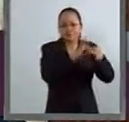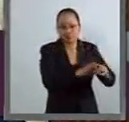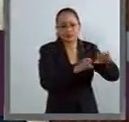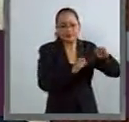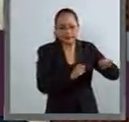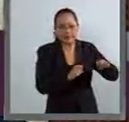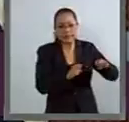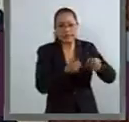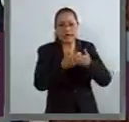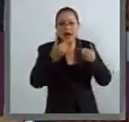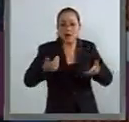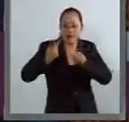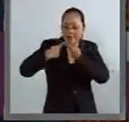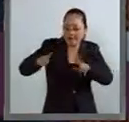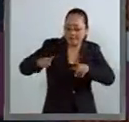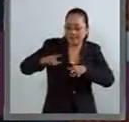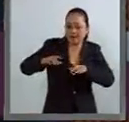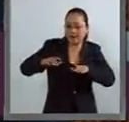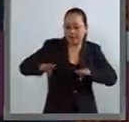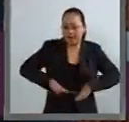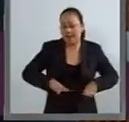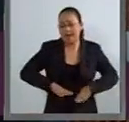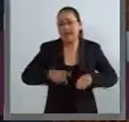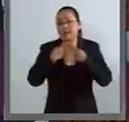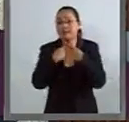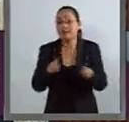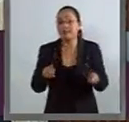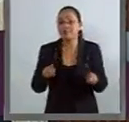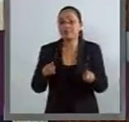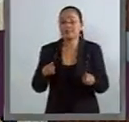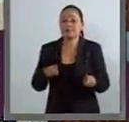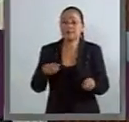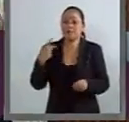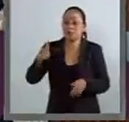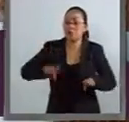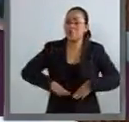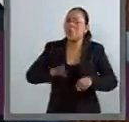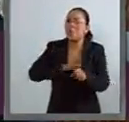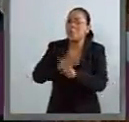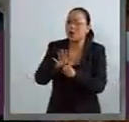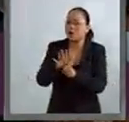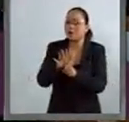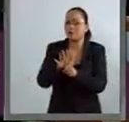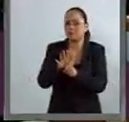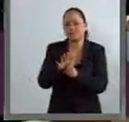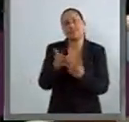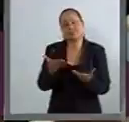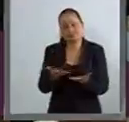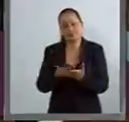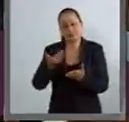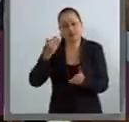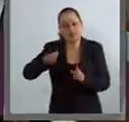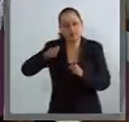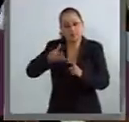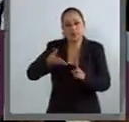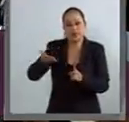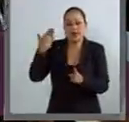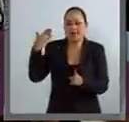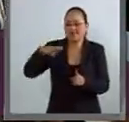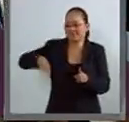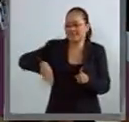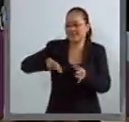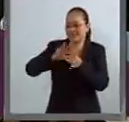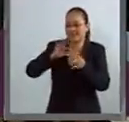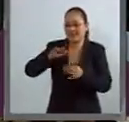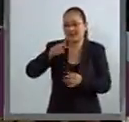tenemos un mundo distinto. Hoy tenemos un mundo que se caracteriza, por ejemplo, bueno, ya lo caracterizó Pisitelli hace un